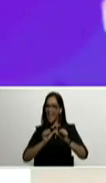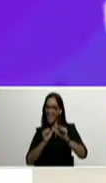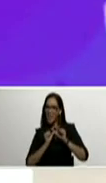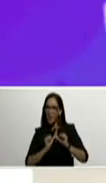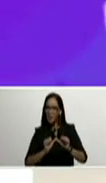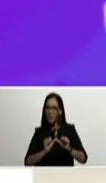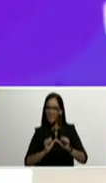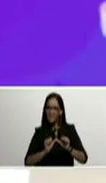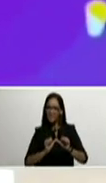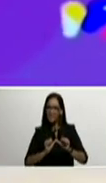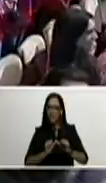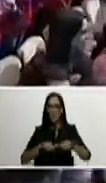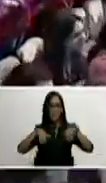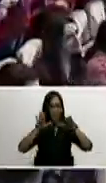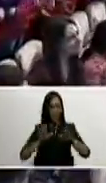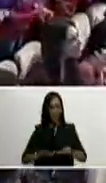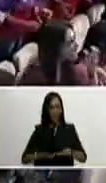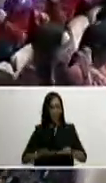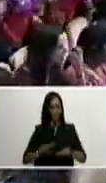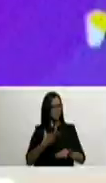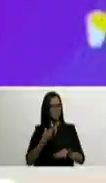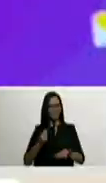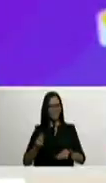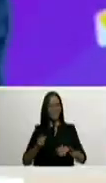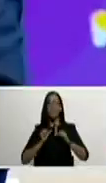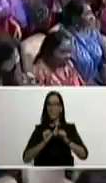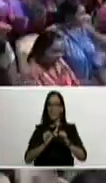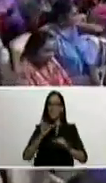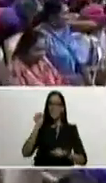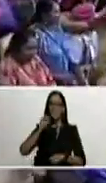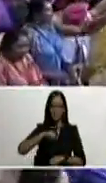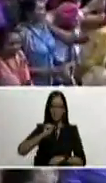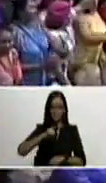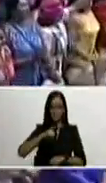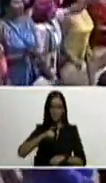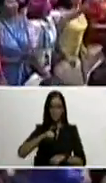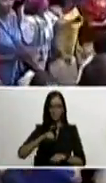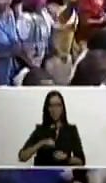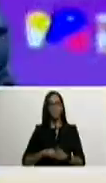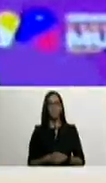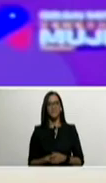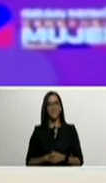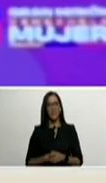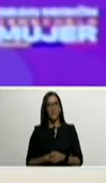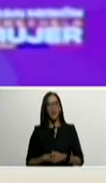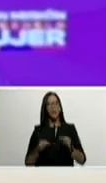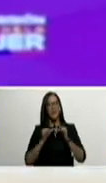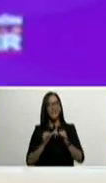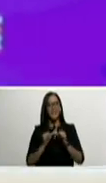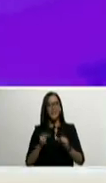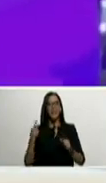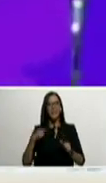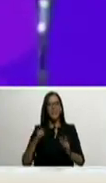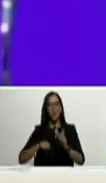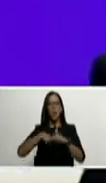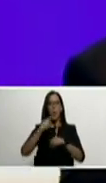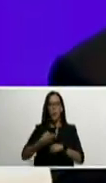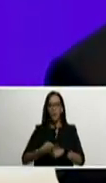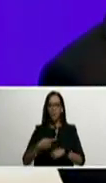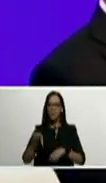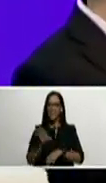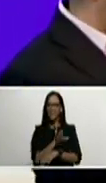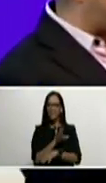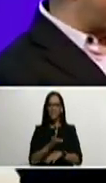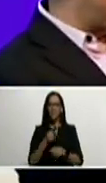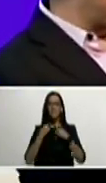¿Seguimos? Sí. ¿Paramos? No. ¿Seguimos? Sí. Vamos a seguir porque tenemos otra gloria del